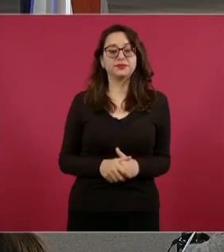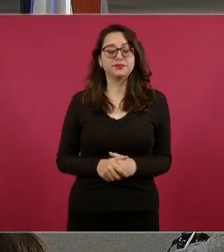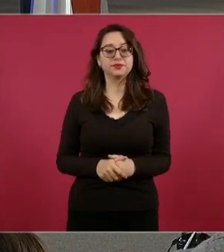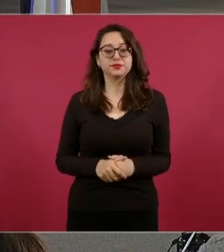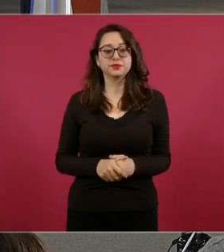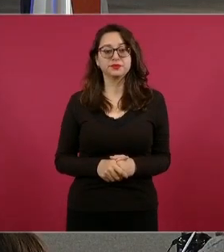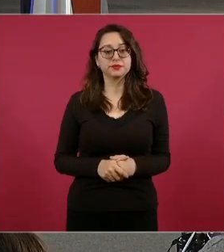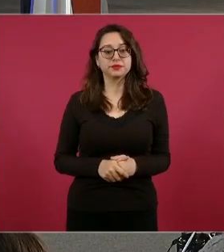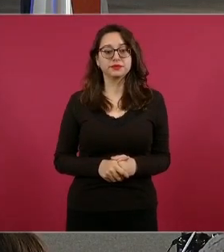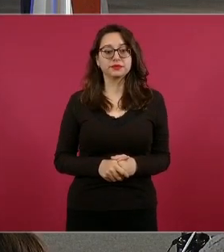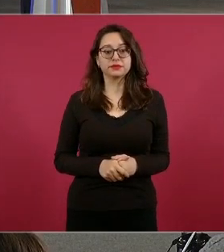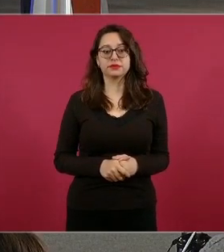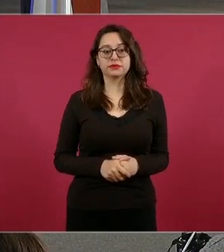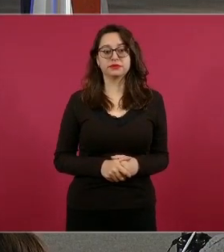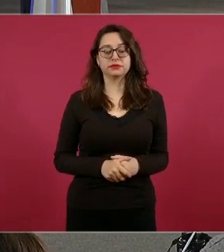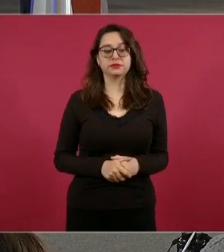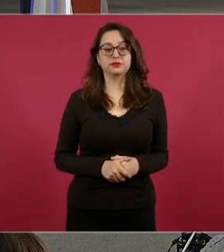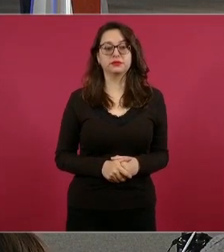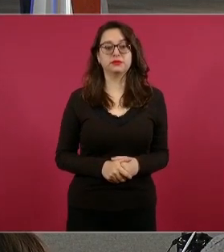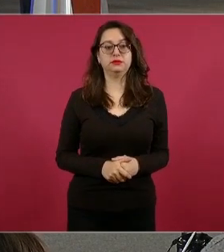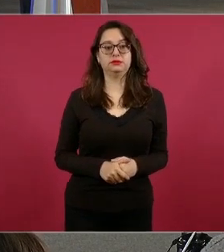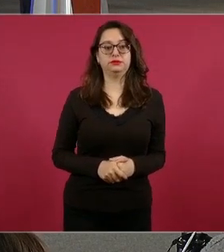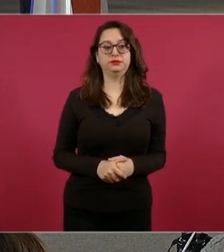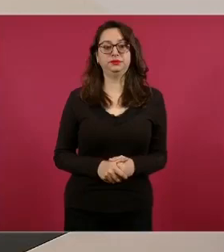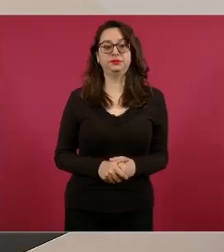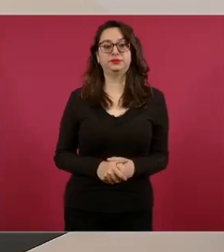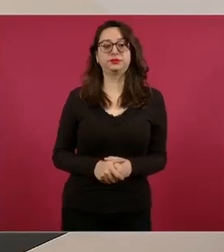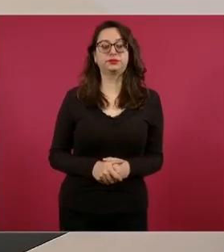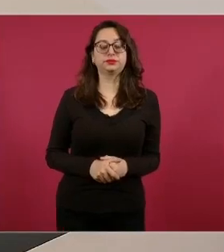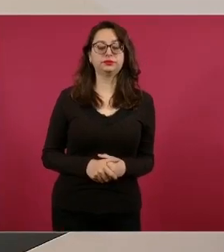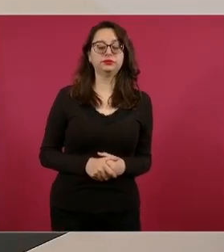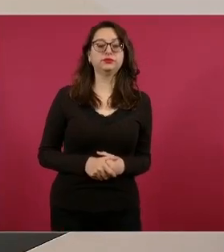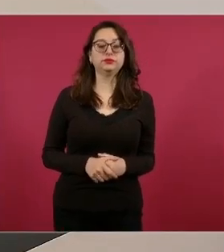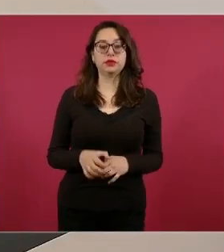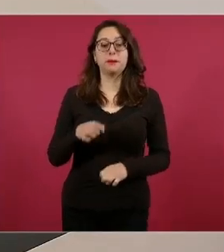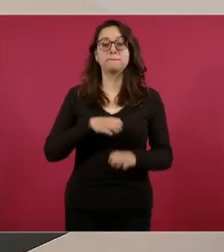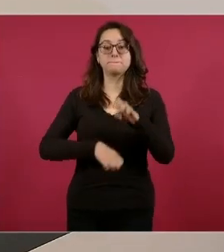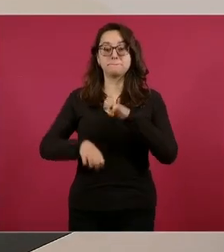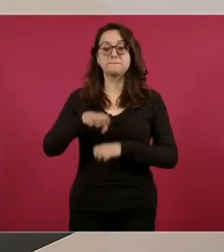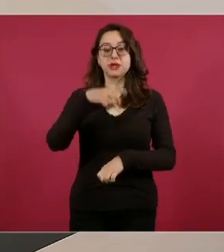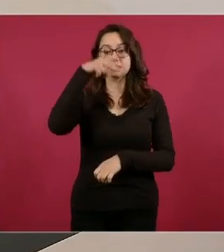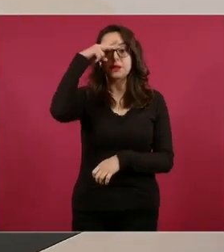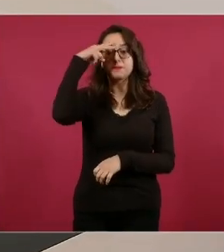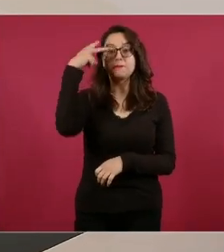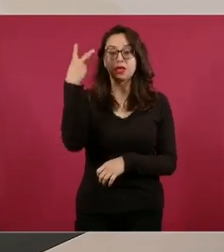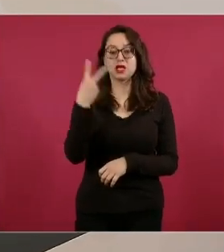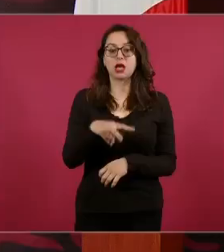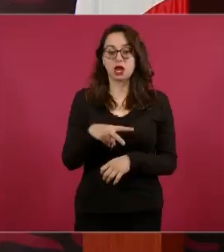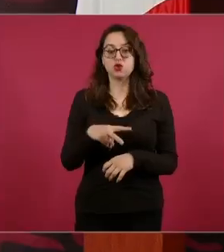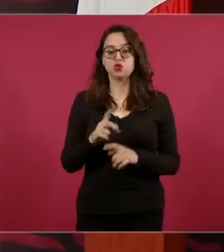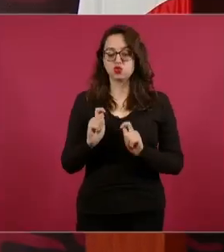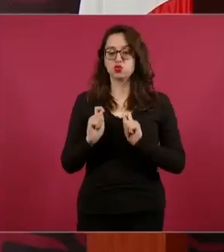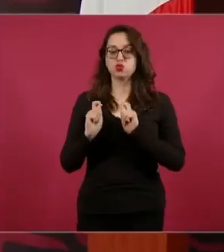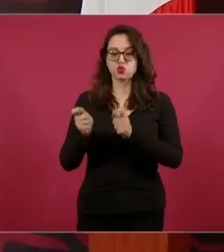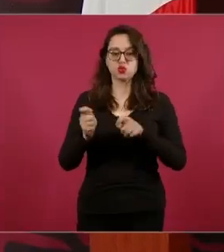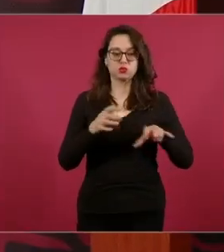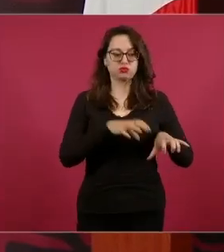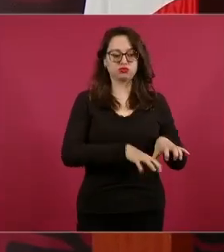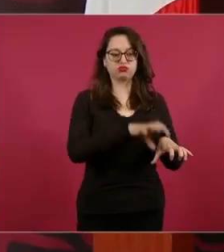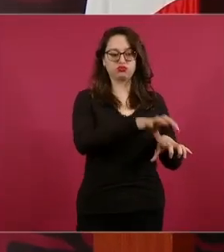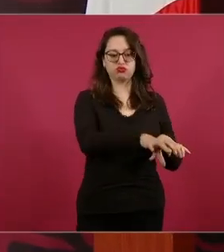Hay, fundamentalmente son empresarios mexicanos, porque es